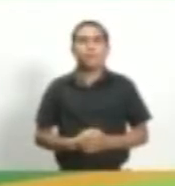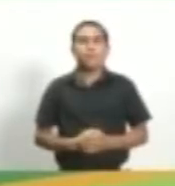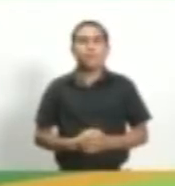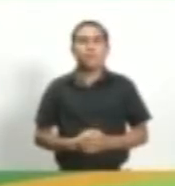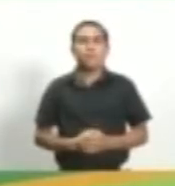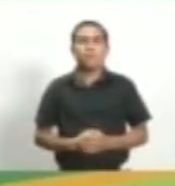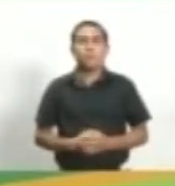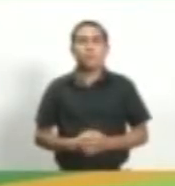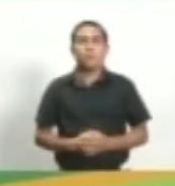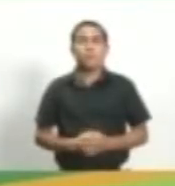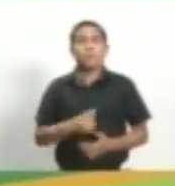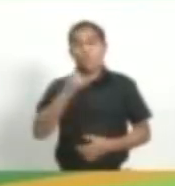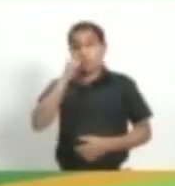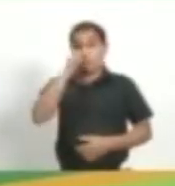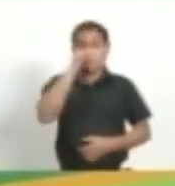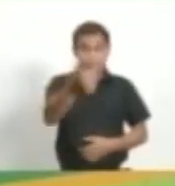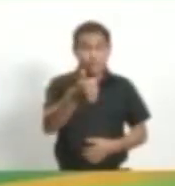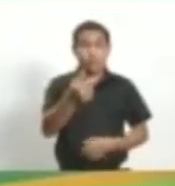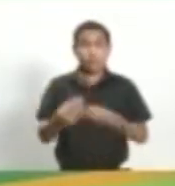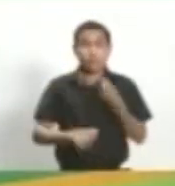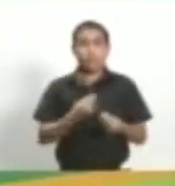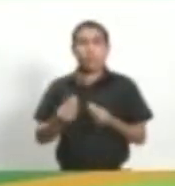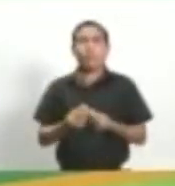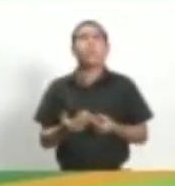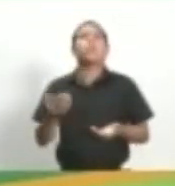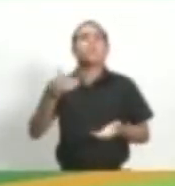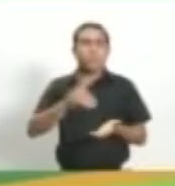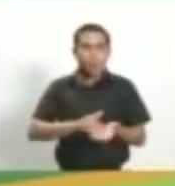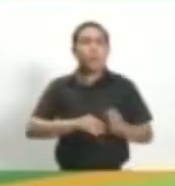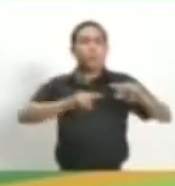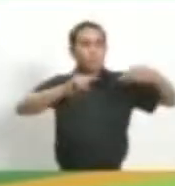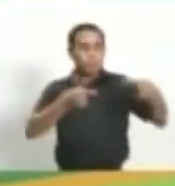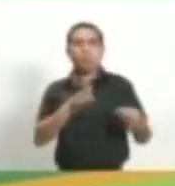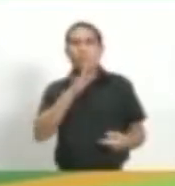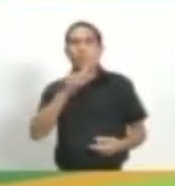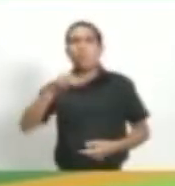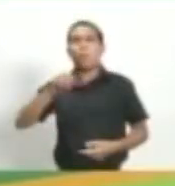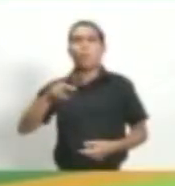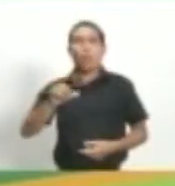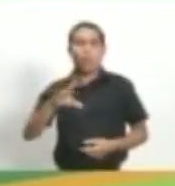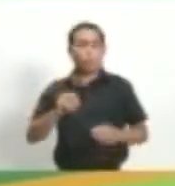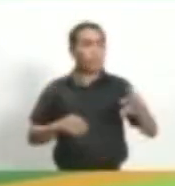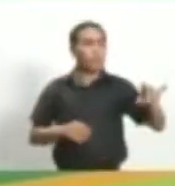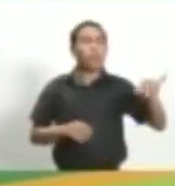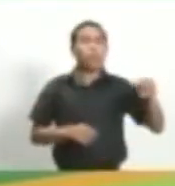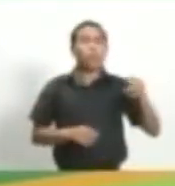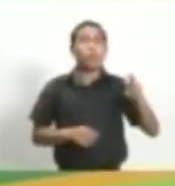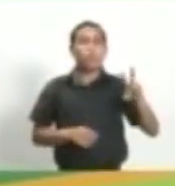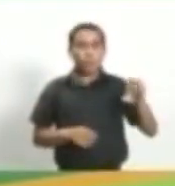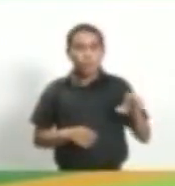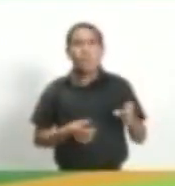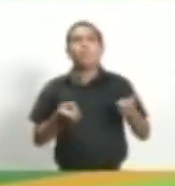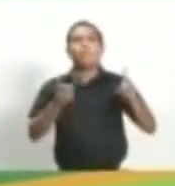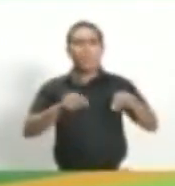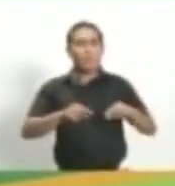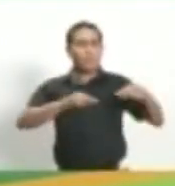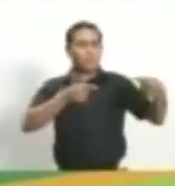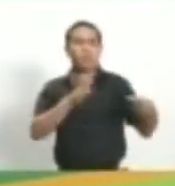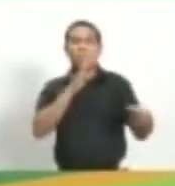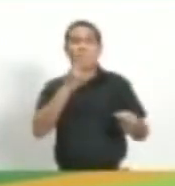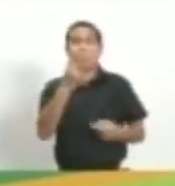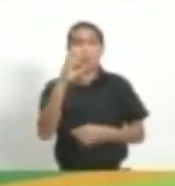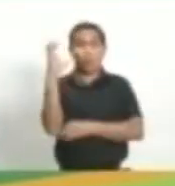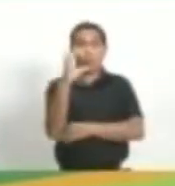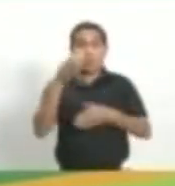Mientras tanto, mañana será el turno para otra semifinal en el Mónaco y la Juve. Estarán enfrentándose en duelo dos colombianos.